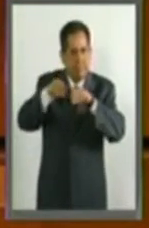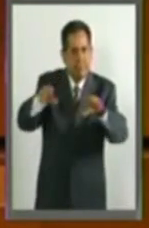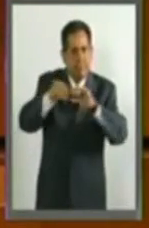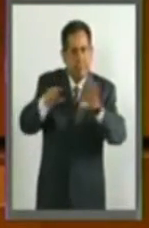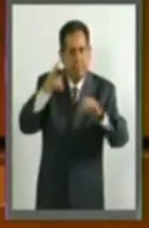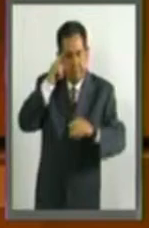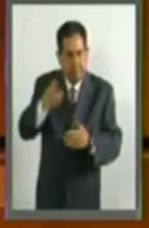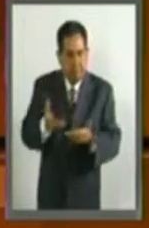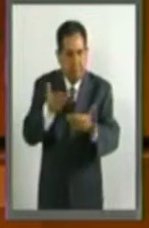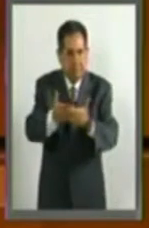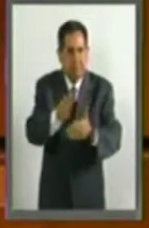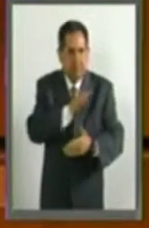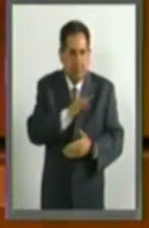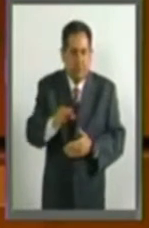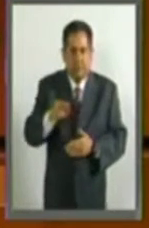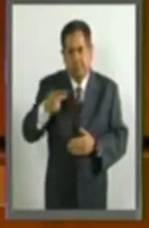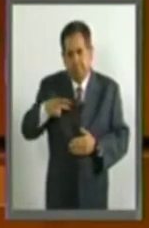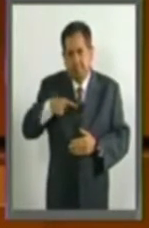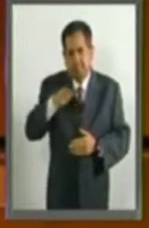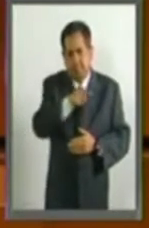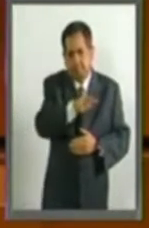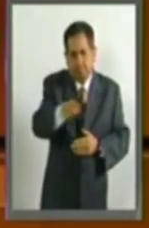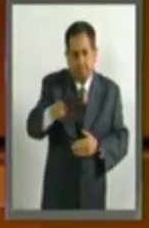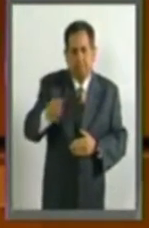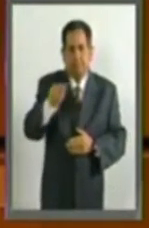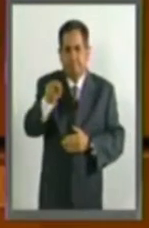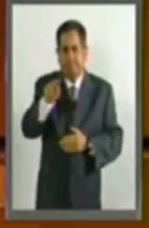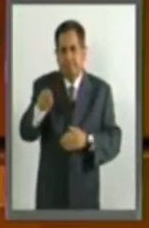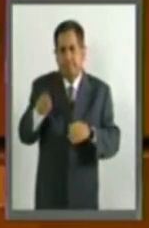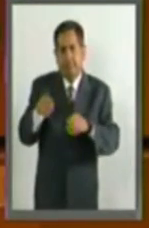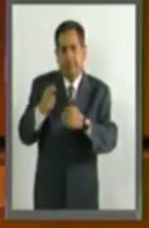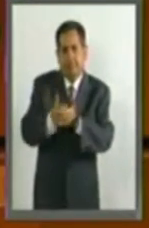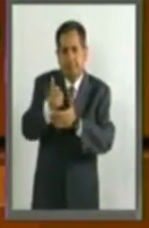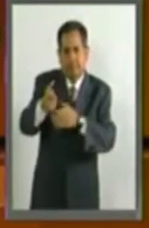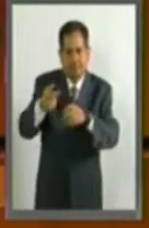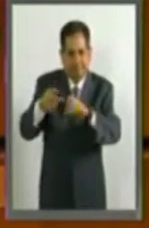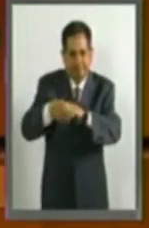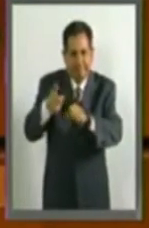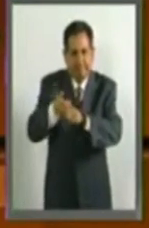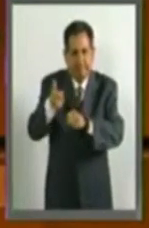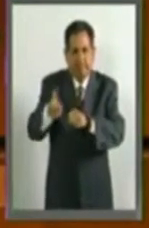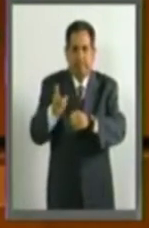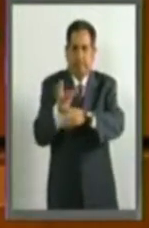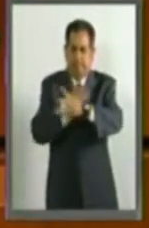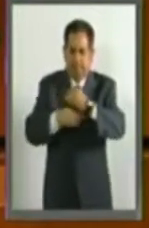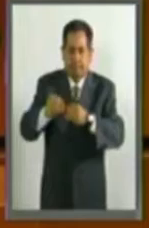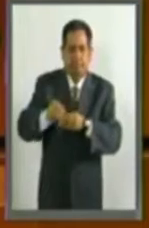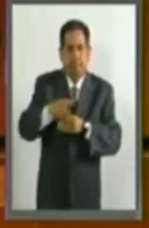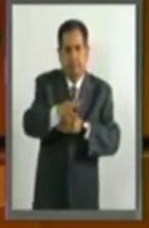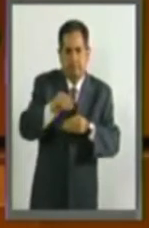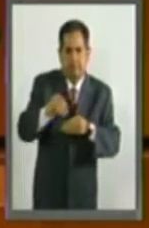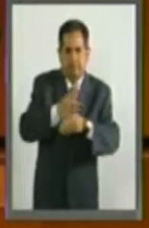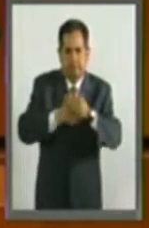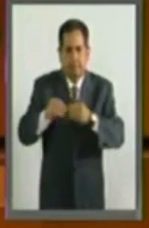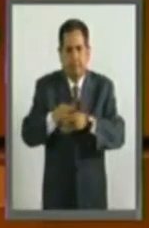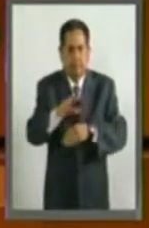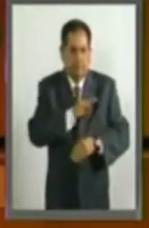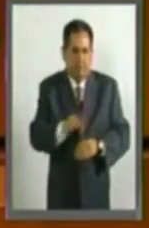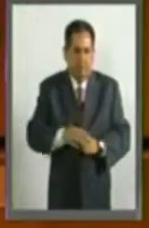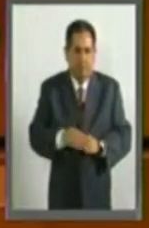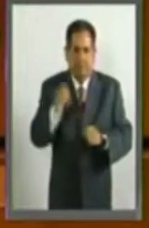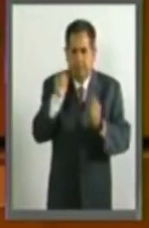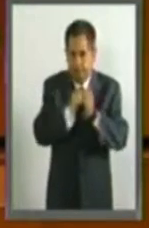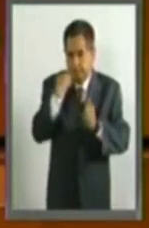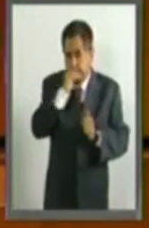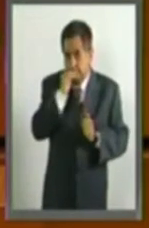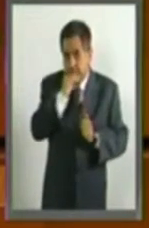a permitir a los concesionarios de televisión restringida la retransmisión de su señal de manera